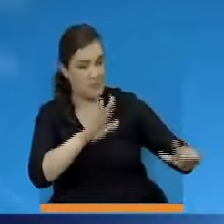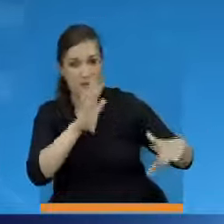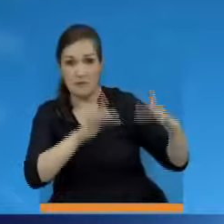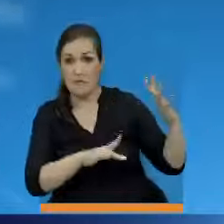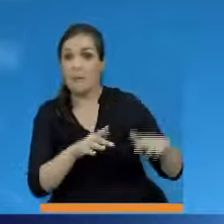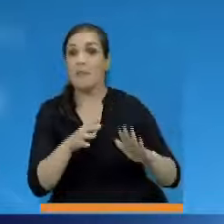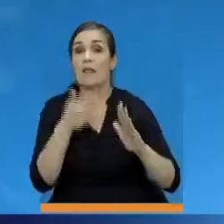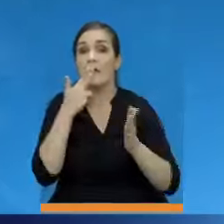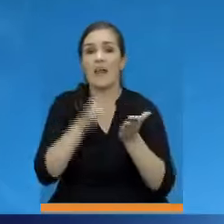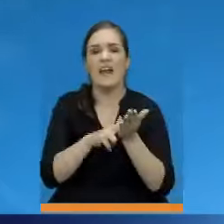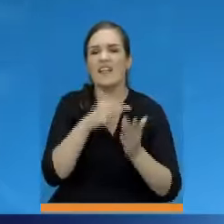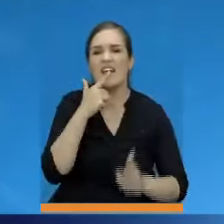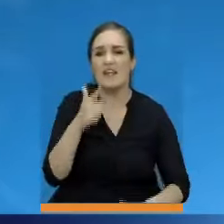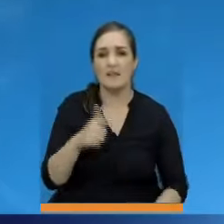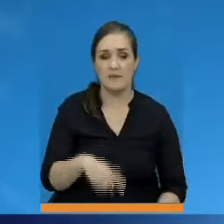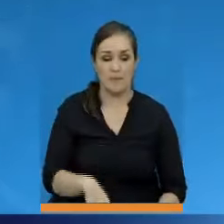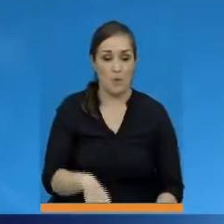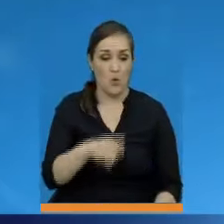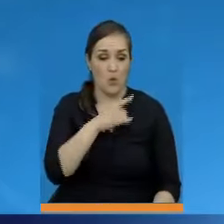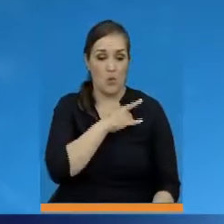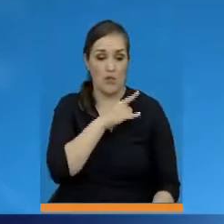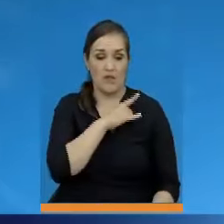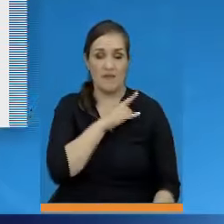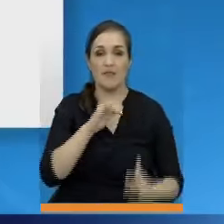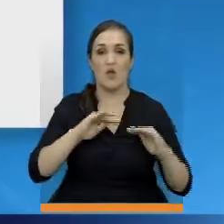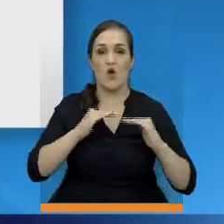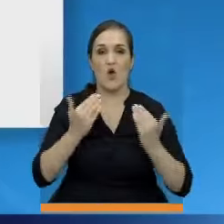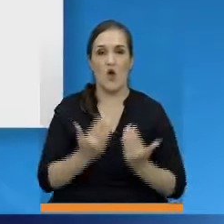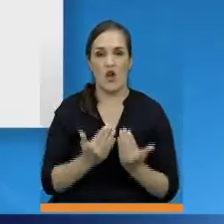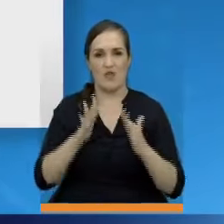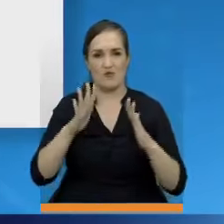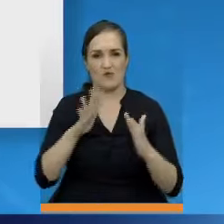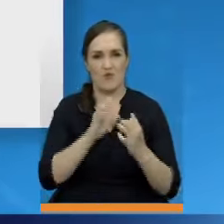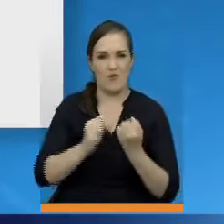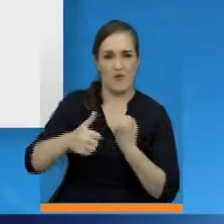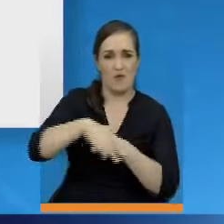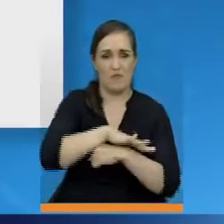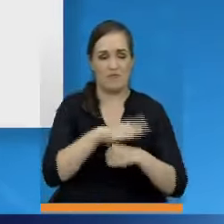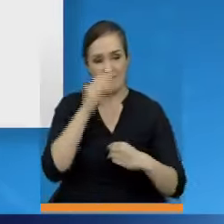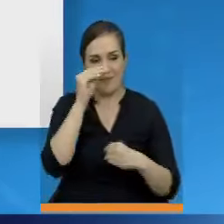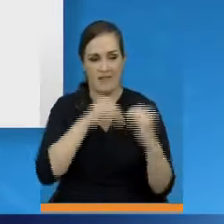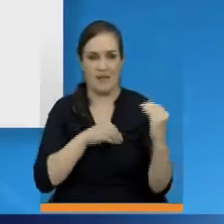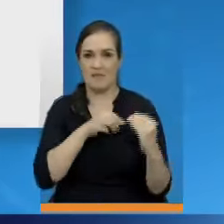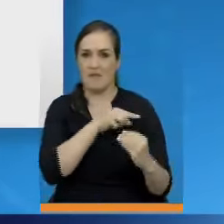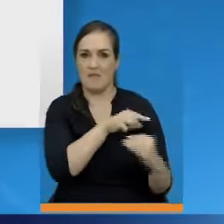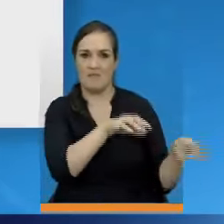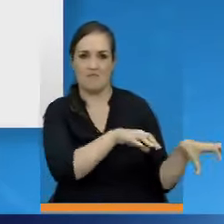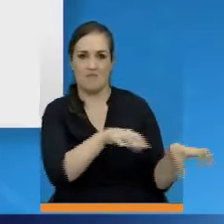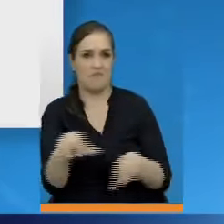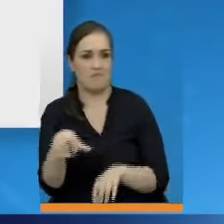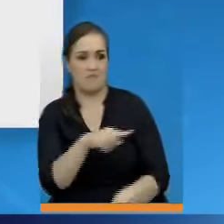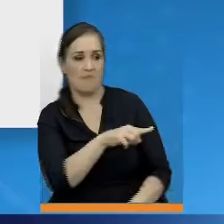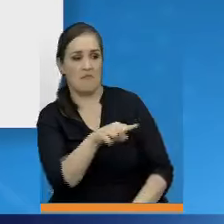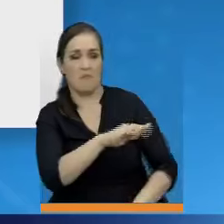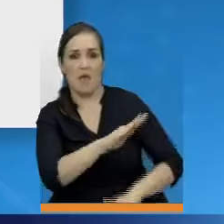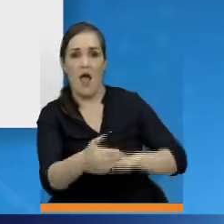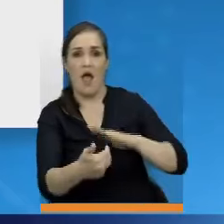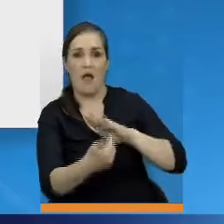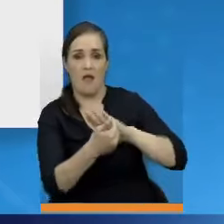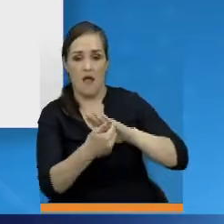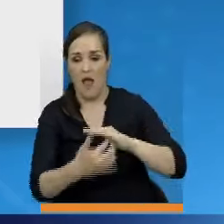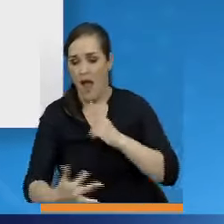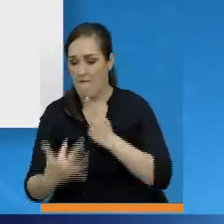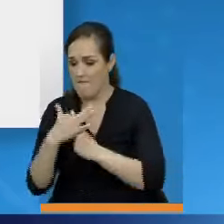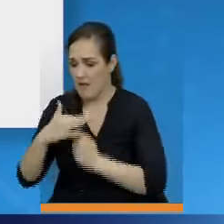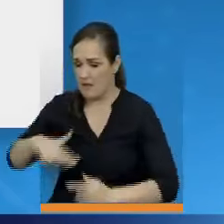dicen: la Universidad Colegio Mayor de Cundinamarca rechaza de manera enfática todo acto que atenta contra la integridad de los miembros